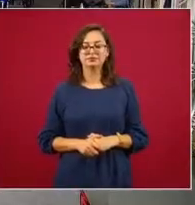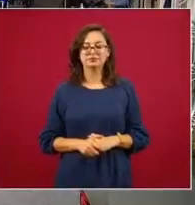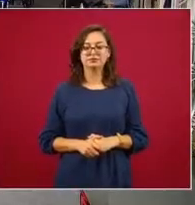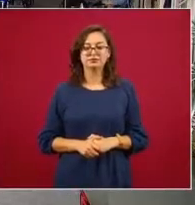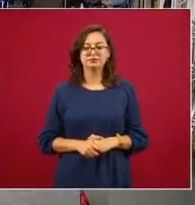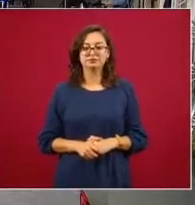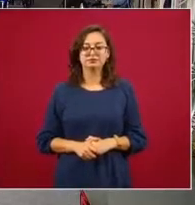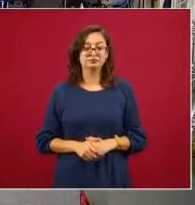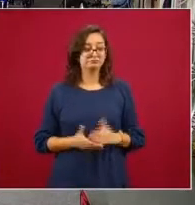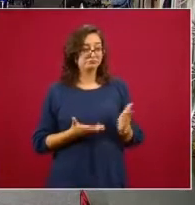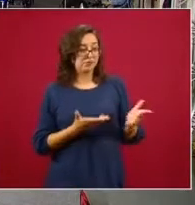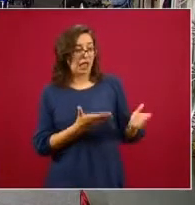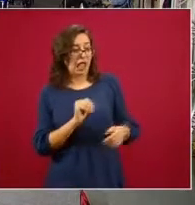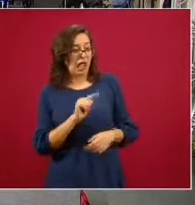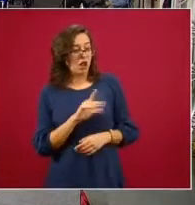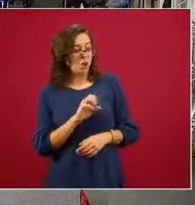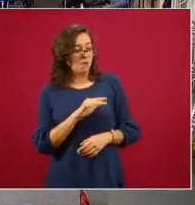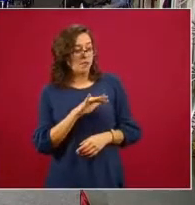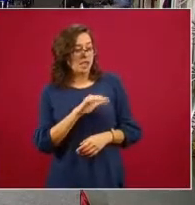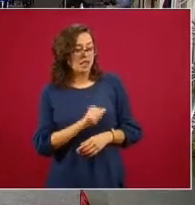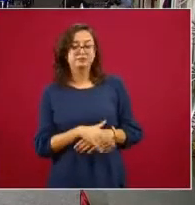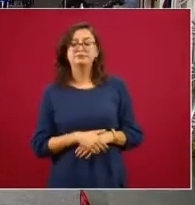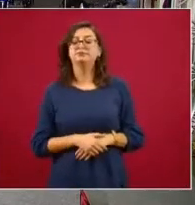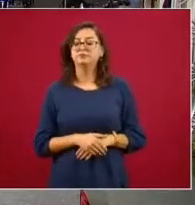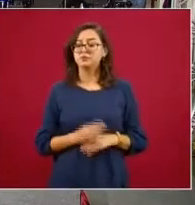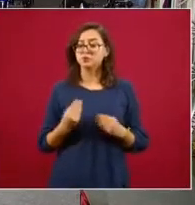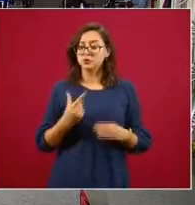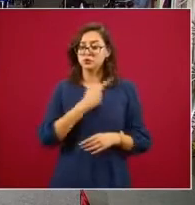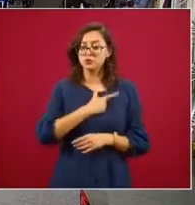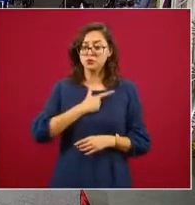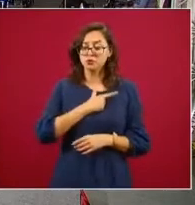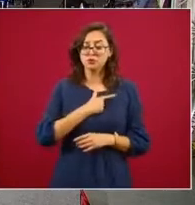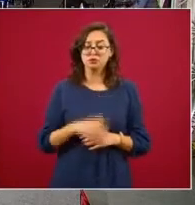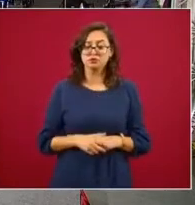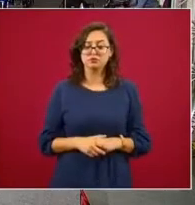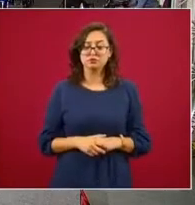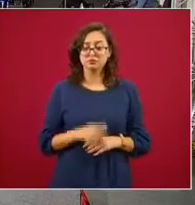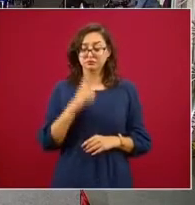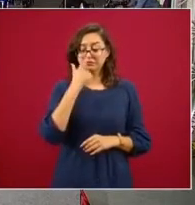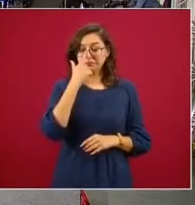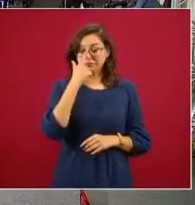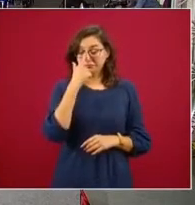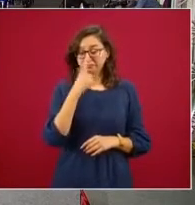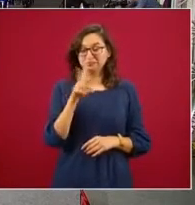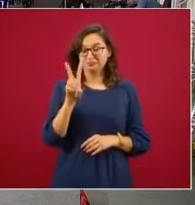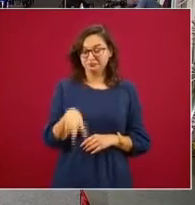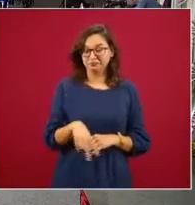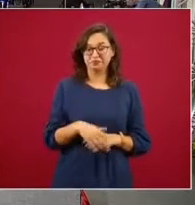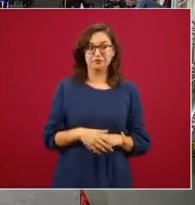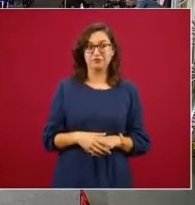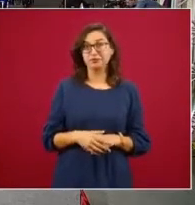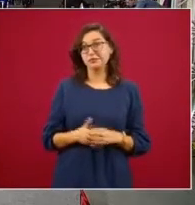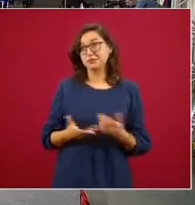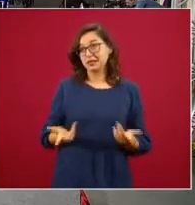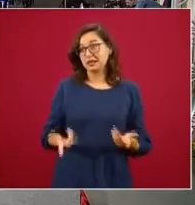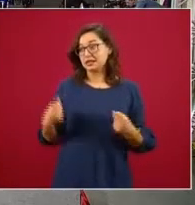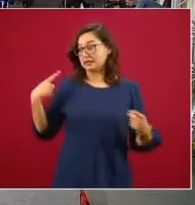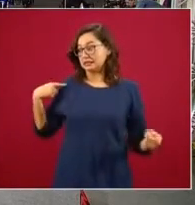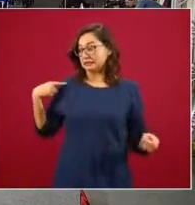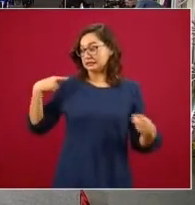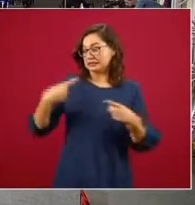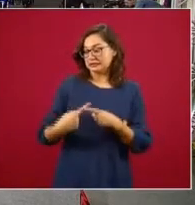Gracias. Doctora Lomía. Sí, claro que sí, con mucho gusto. Definitivamente en las últimas semanas han estado circulando